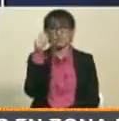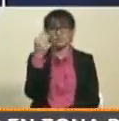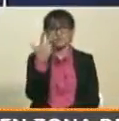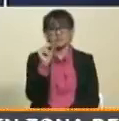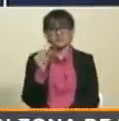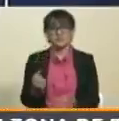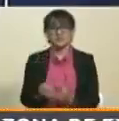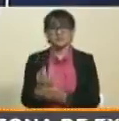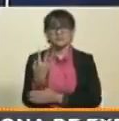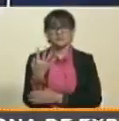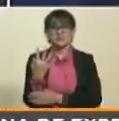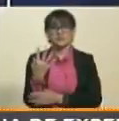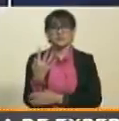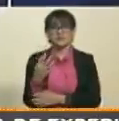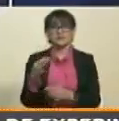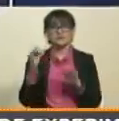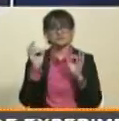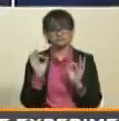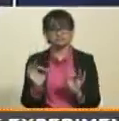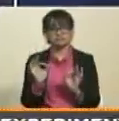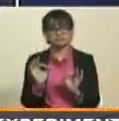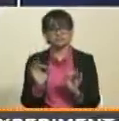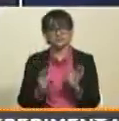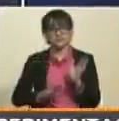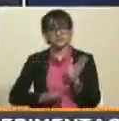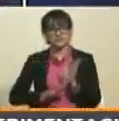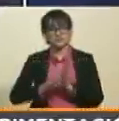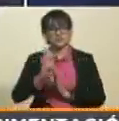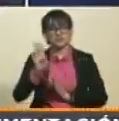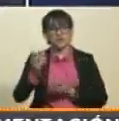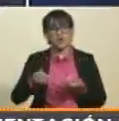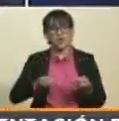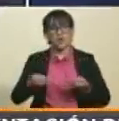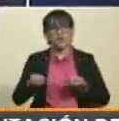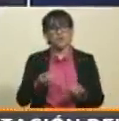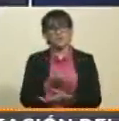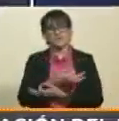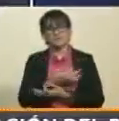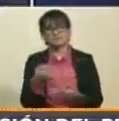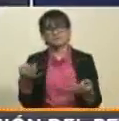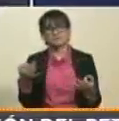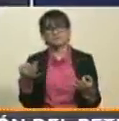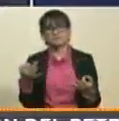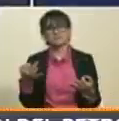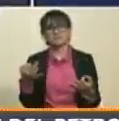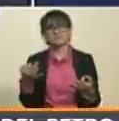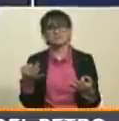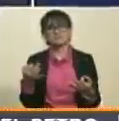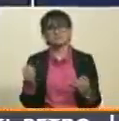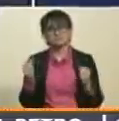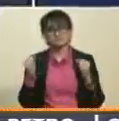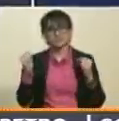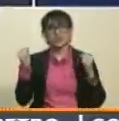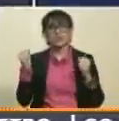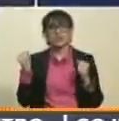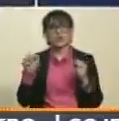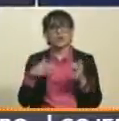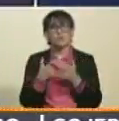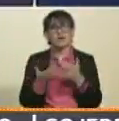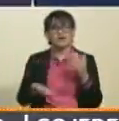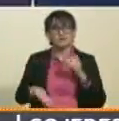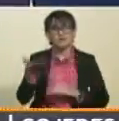de mayo, yo los llevaré a la prosperidad económica. Venceremos la guerra económica.